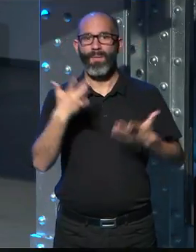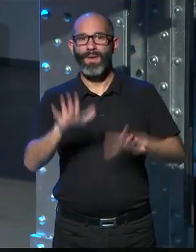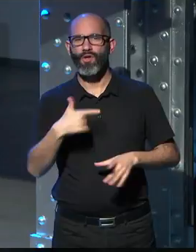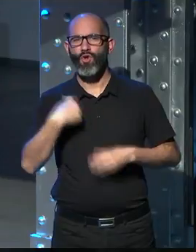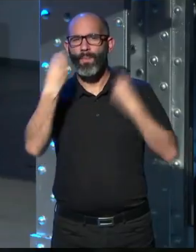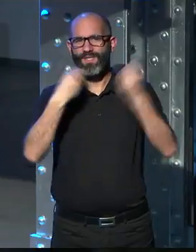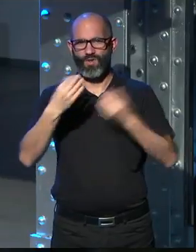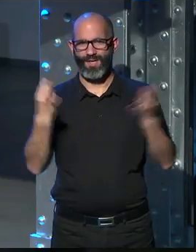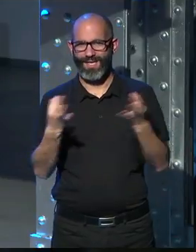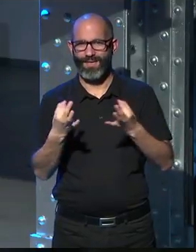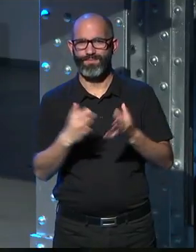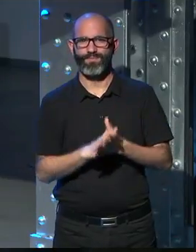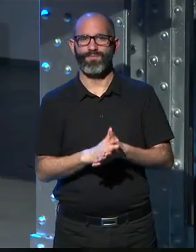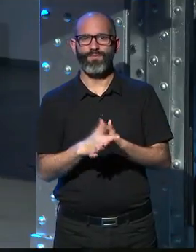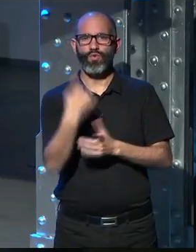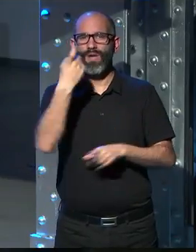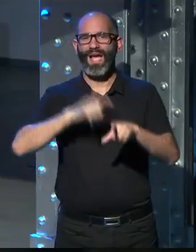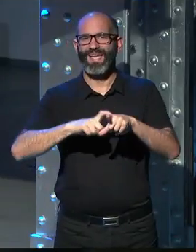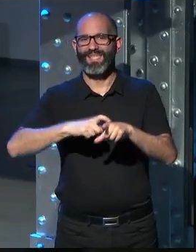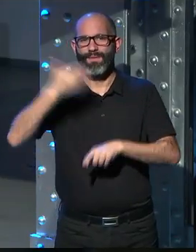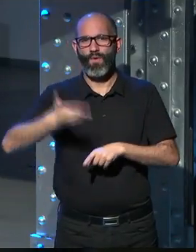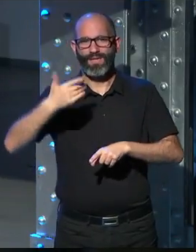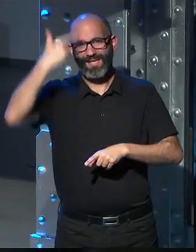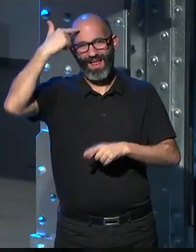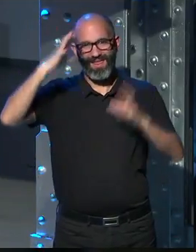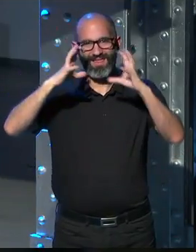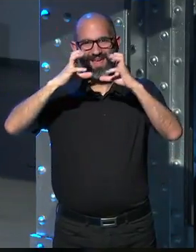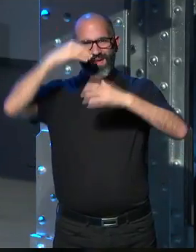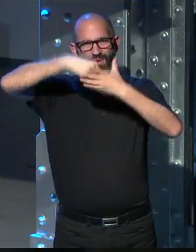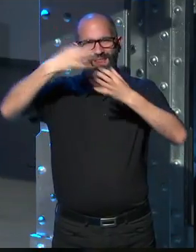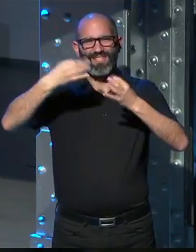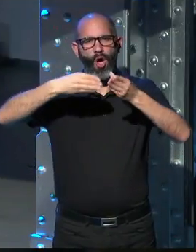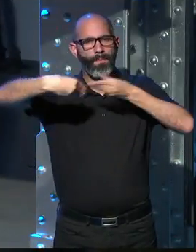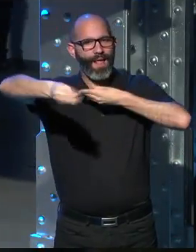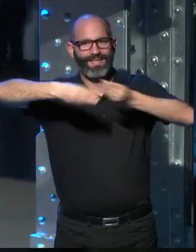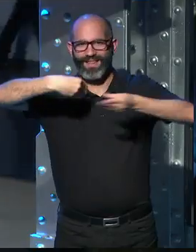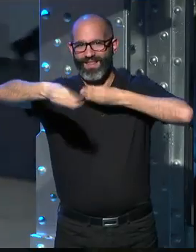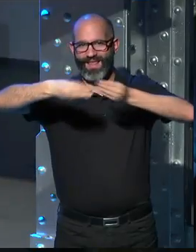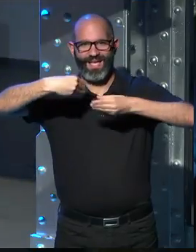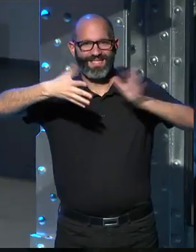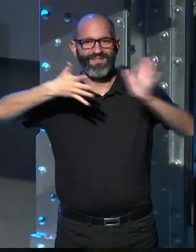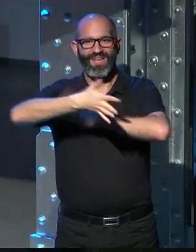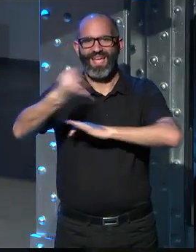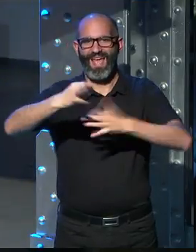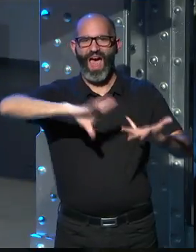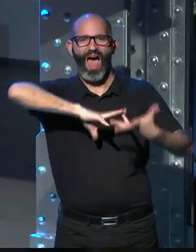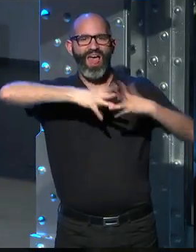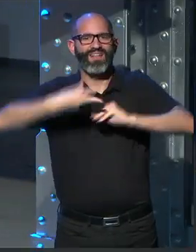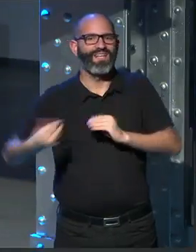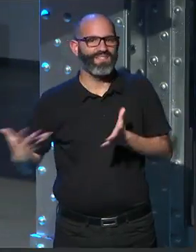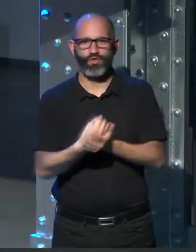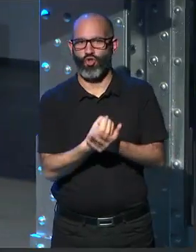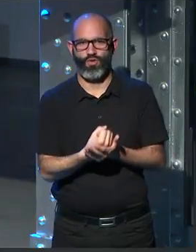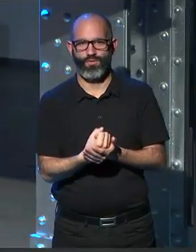que una de las características fundamentales del cerebro es la plasticidad, es su plasticidad. Es capaz de adaptarse prácticamente a cualquier